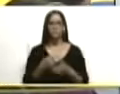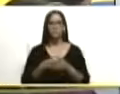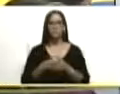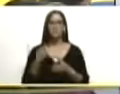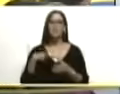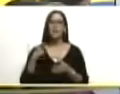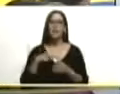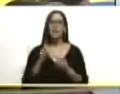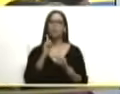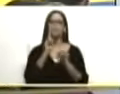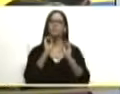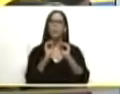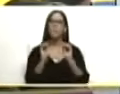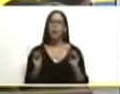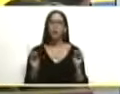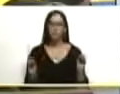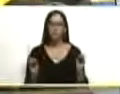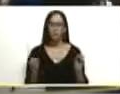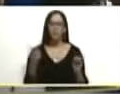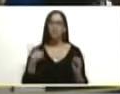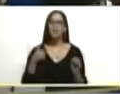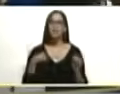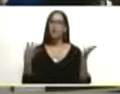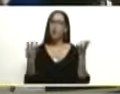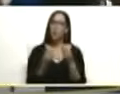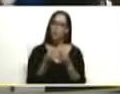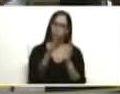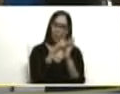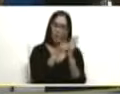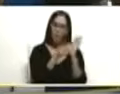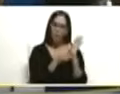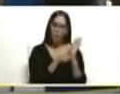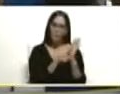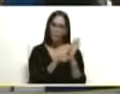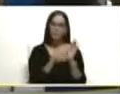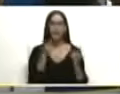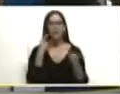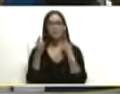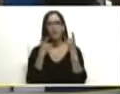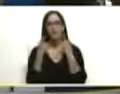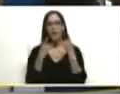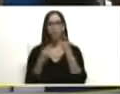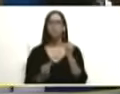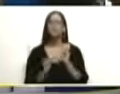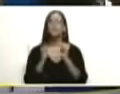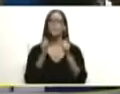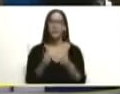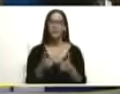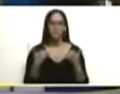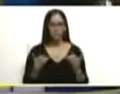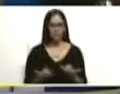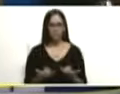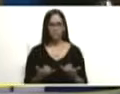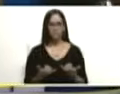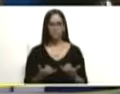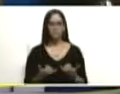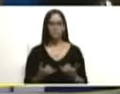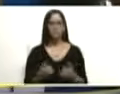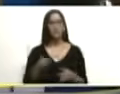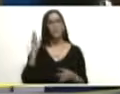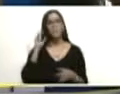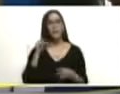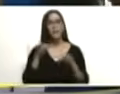tiene un llamado y tiene un conjunto de programas activados de arranque ya. Para